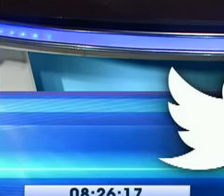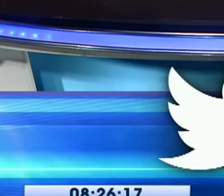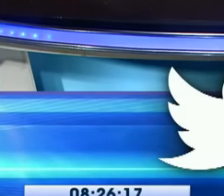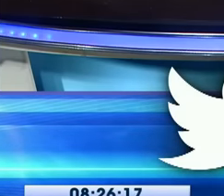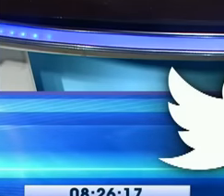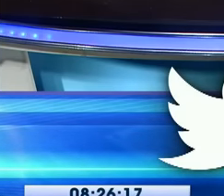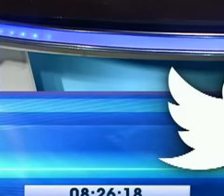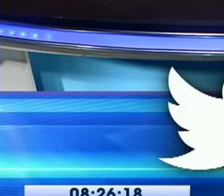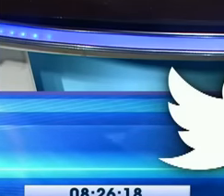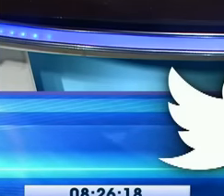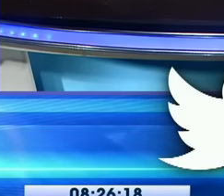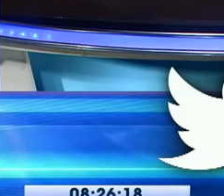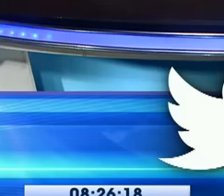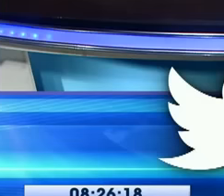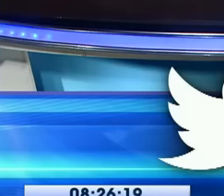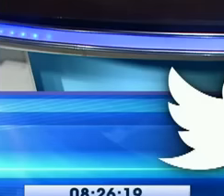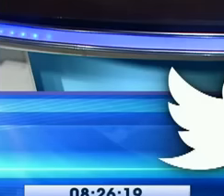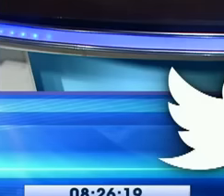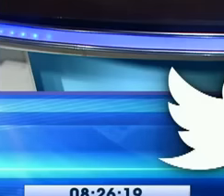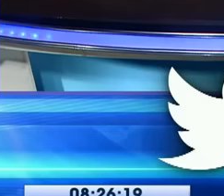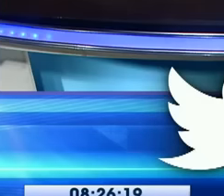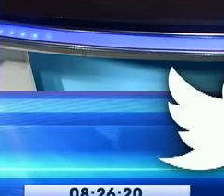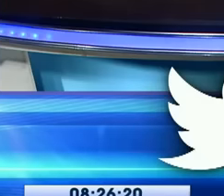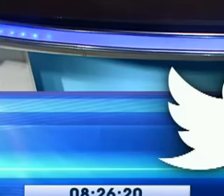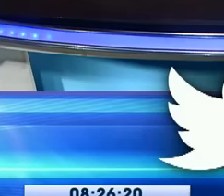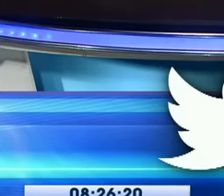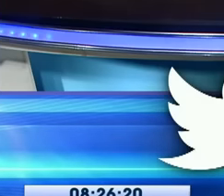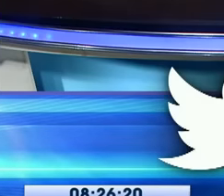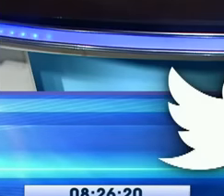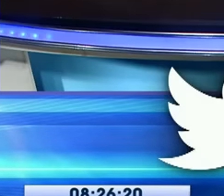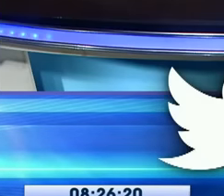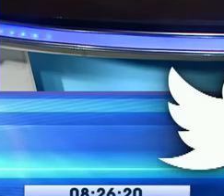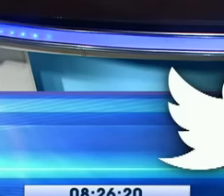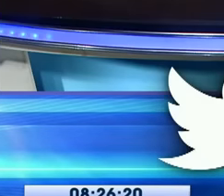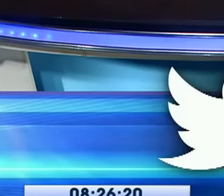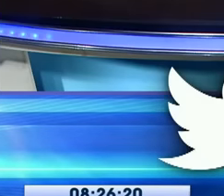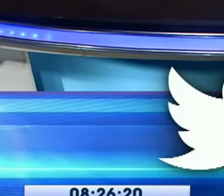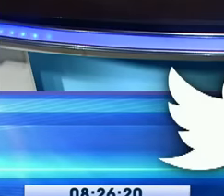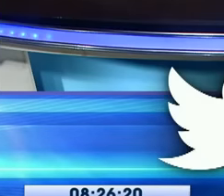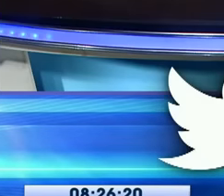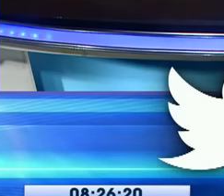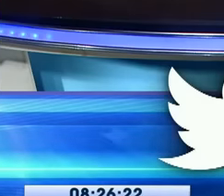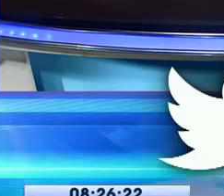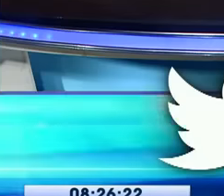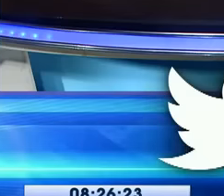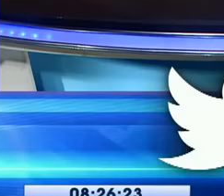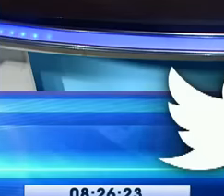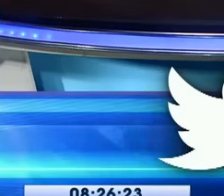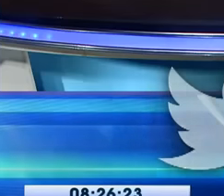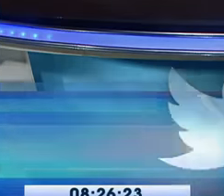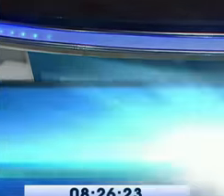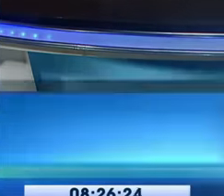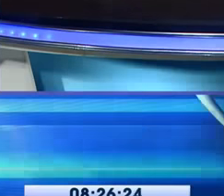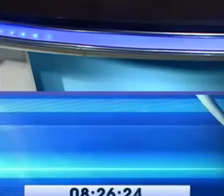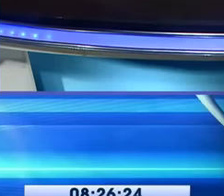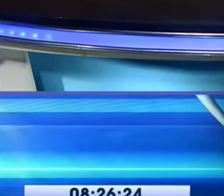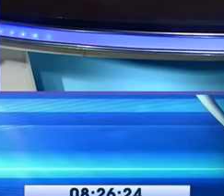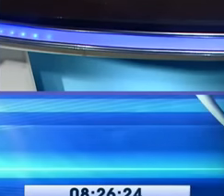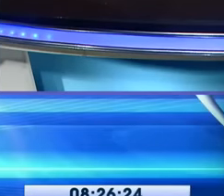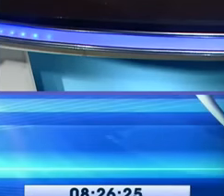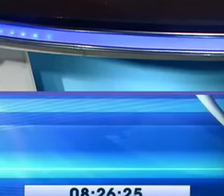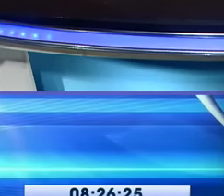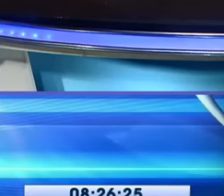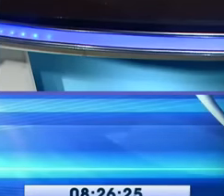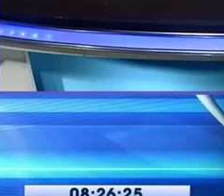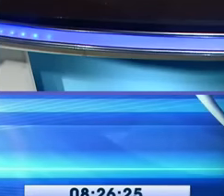producto, para que se pueda tener Enrique, algún tipo de información. Dime, Hugo. Ahí en los mercados también se va a haber un inspector general